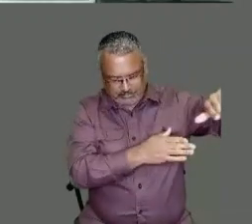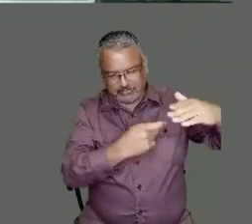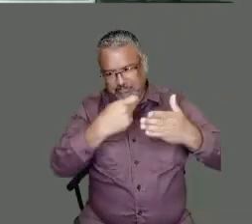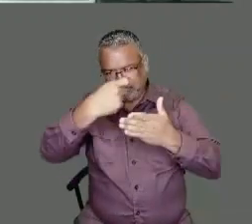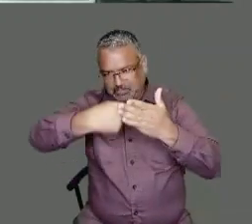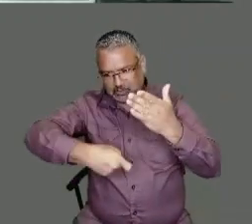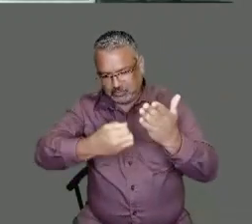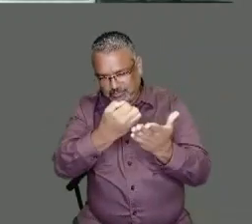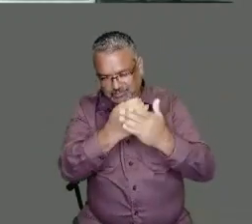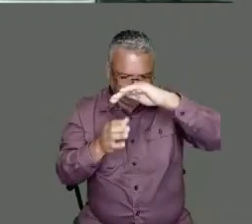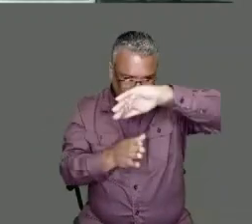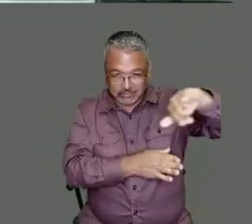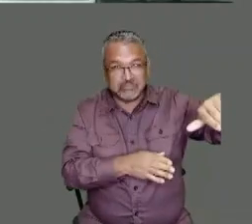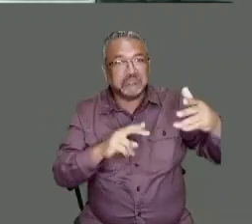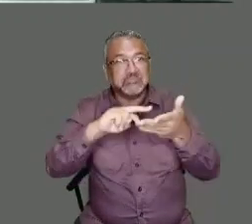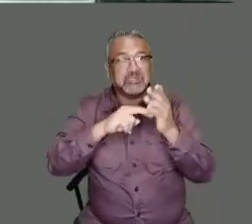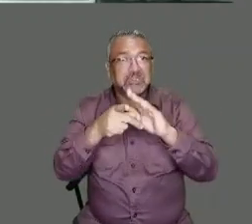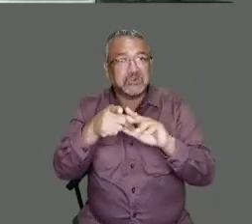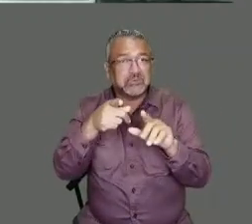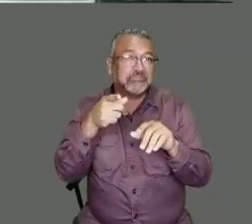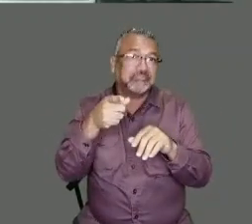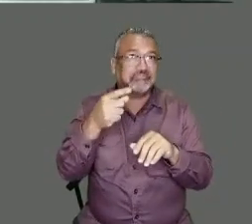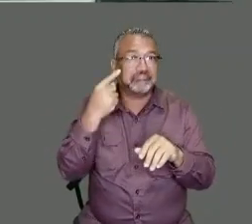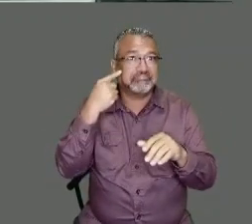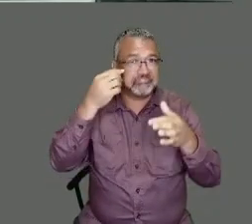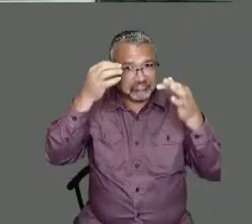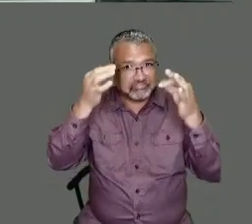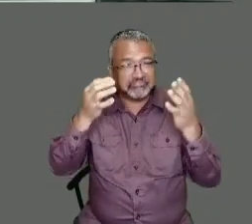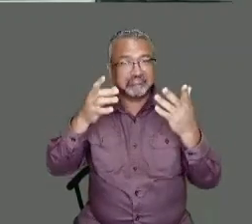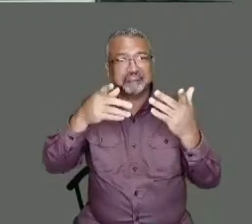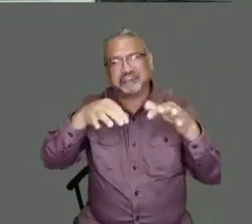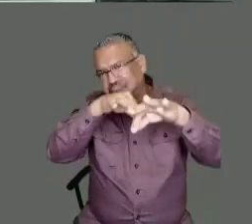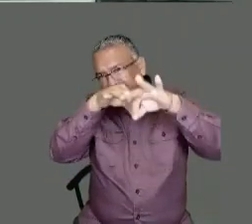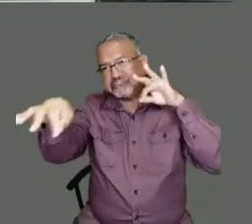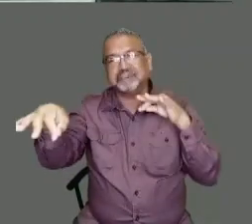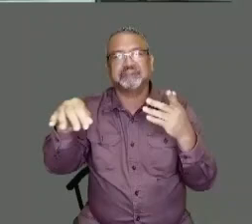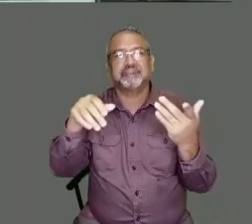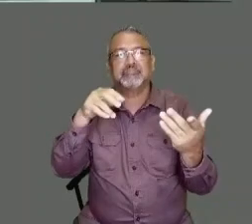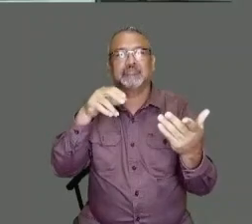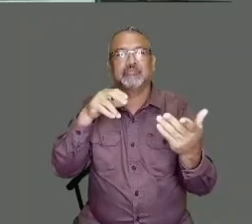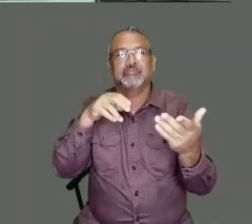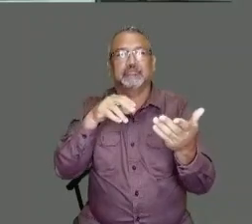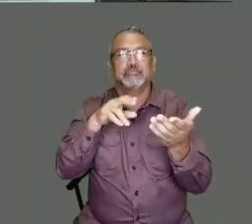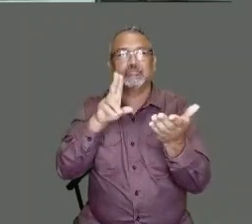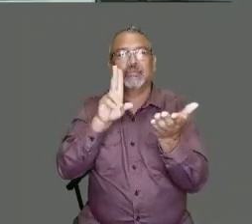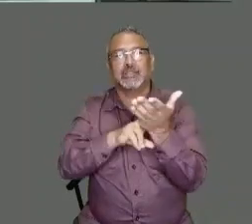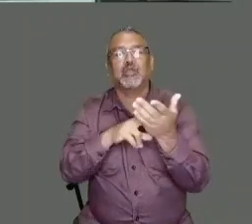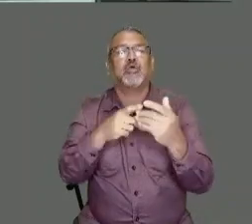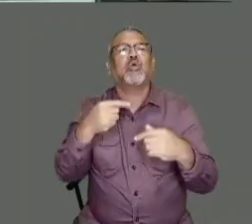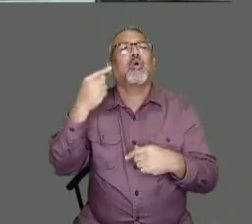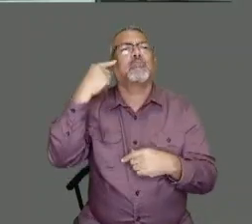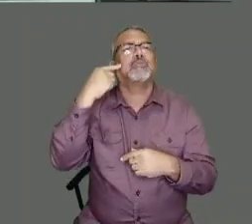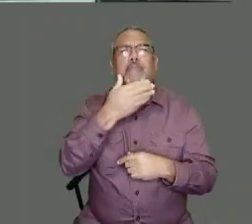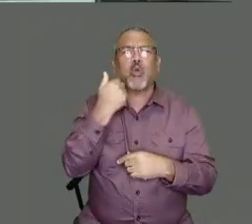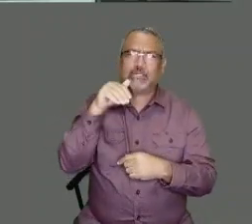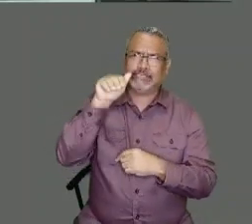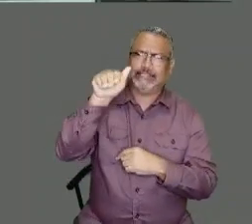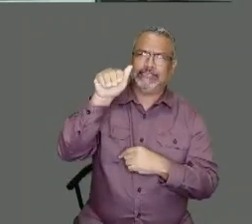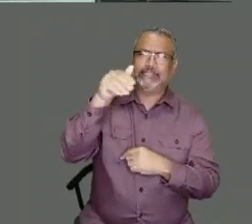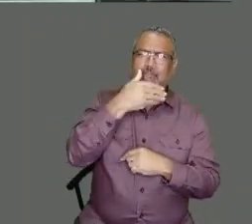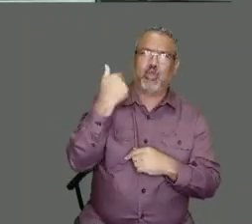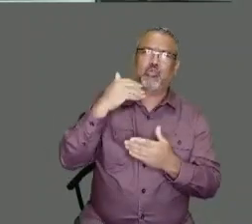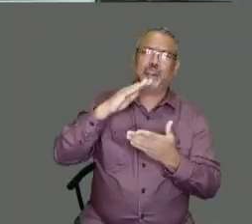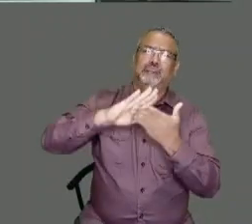cancelaría el contrato de luma sí o no Yo creo que hay que exigir mejor ejecución de parte de ellos en este momento